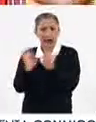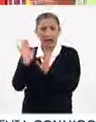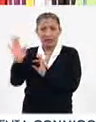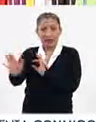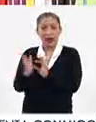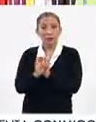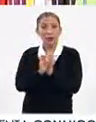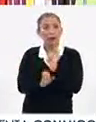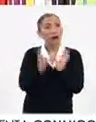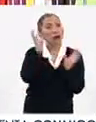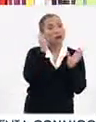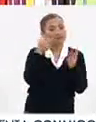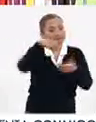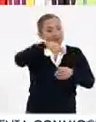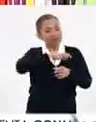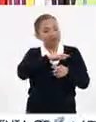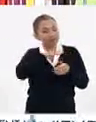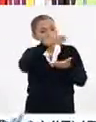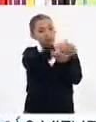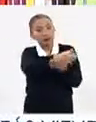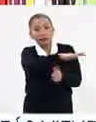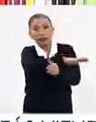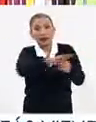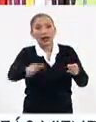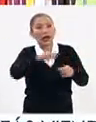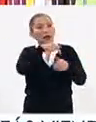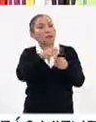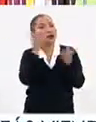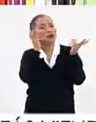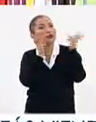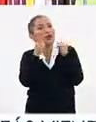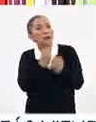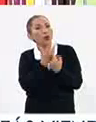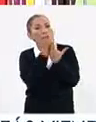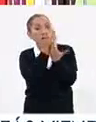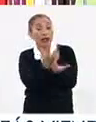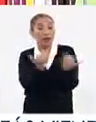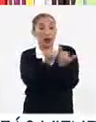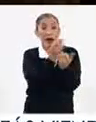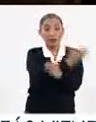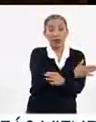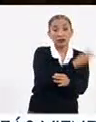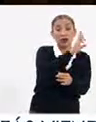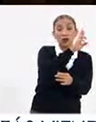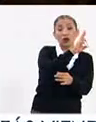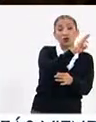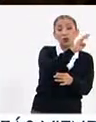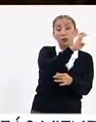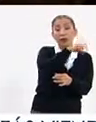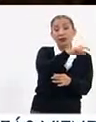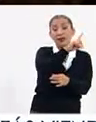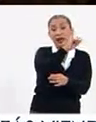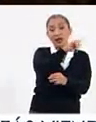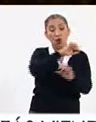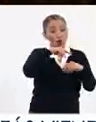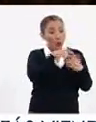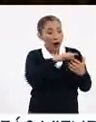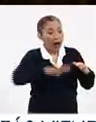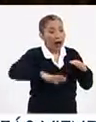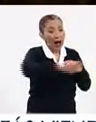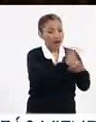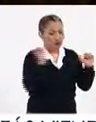llenan para escuchar al poeta, ¿eh? Como se llenaban estadios para escuchar a Rubén Darío, o estadios o teatros, ¿no?